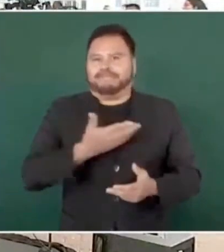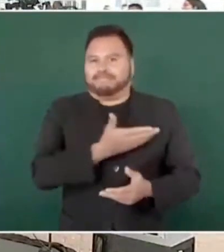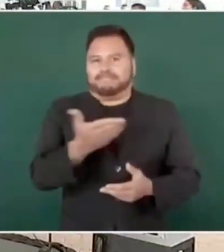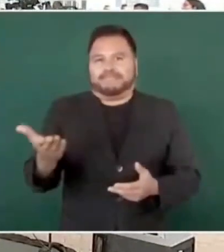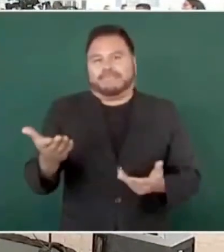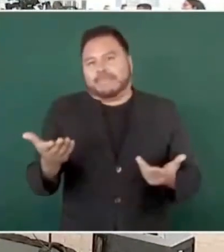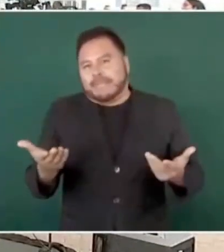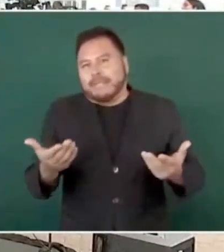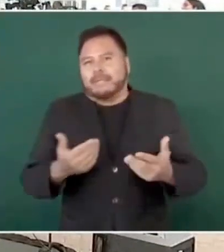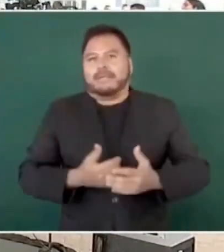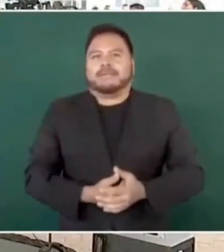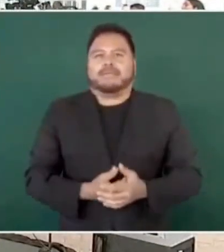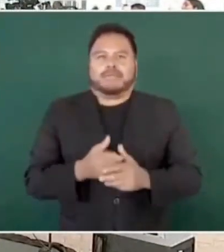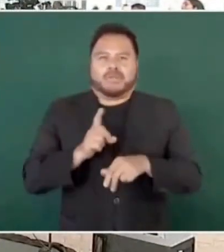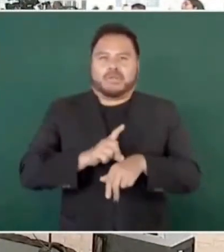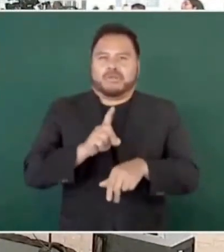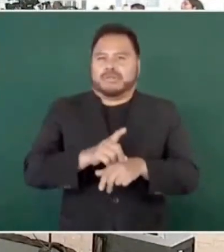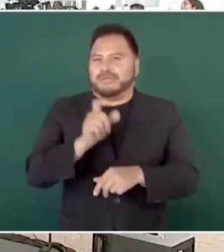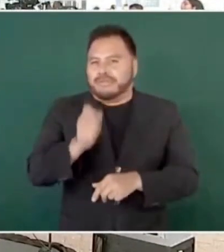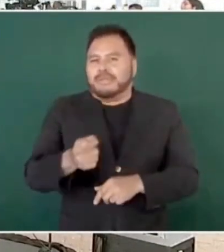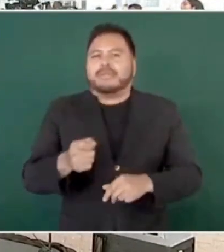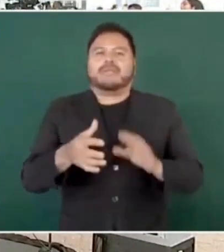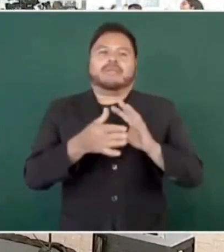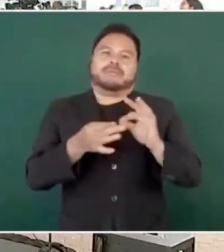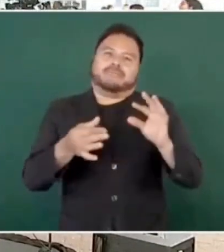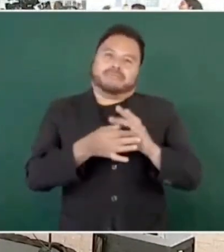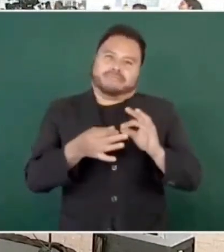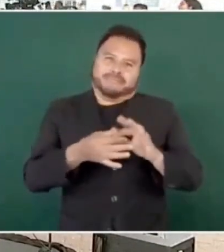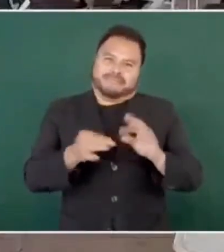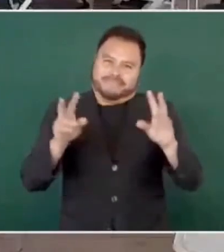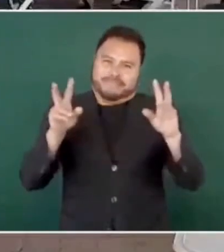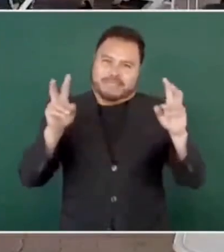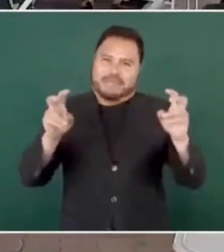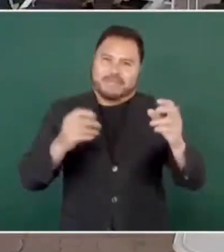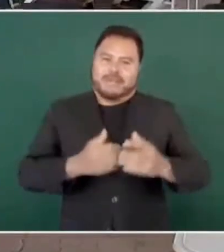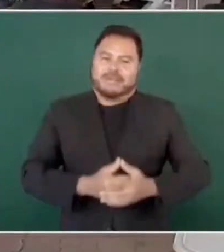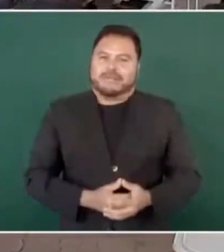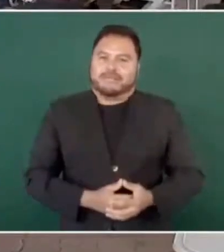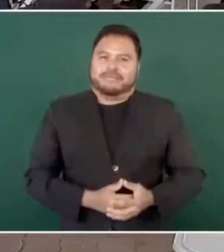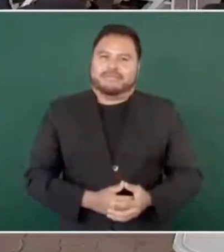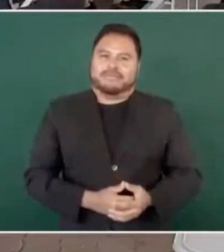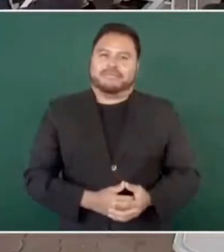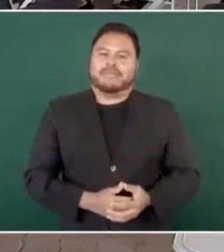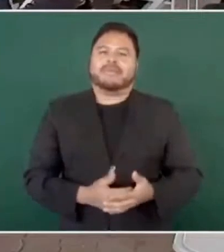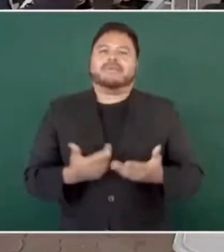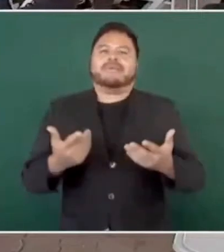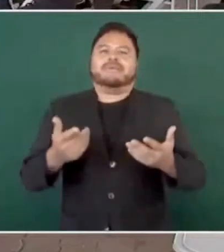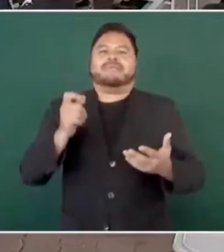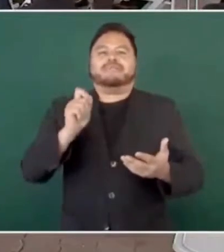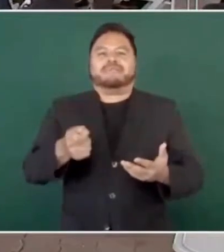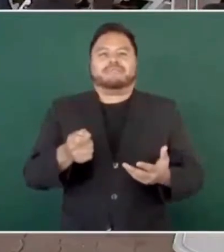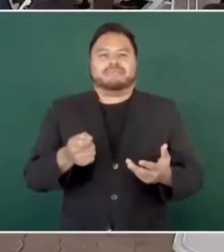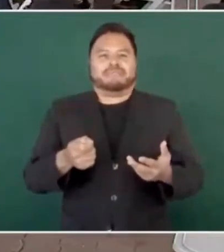días, estamos hablando de nuestros